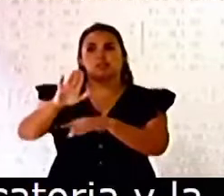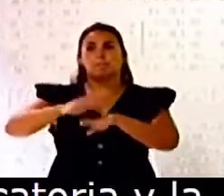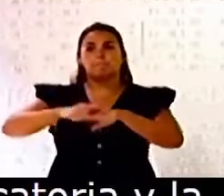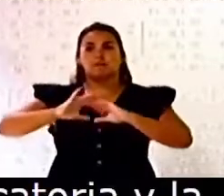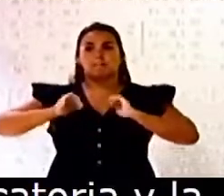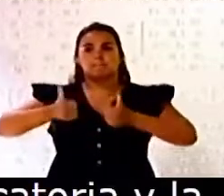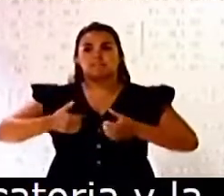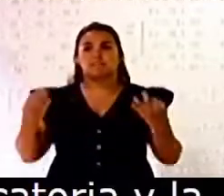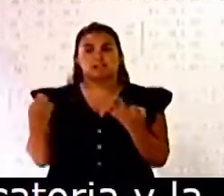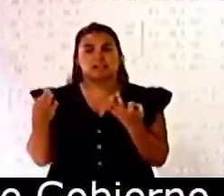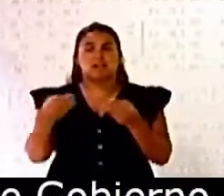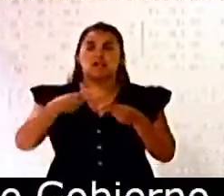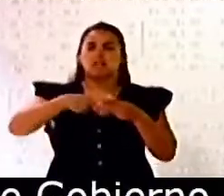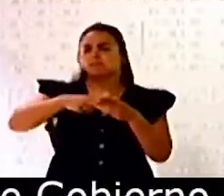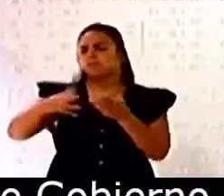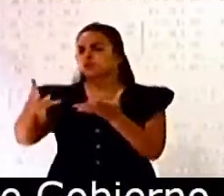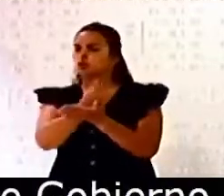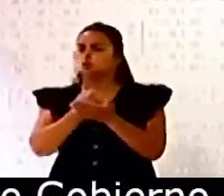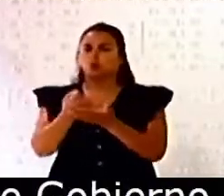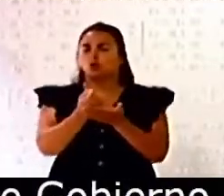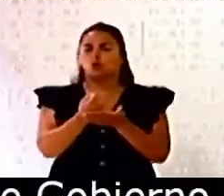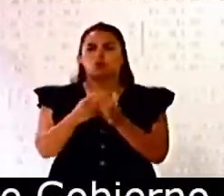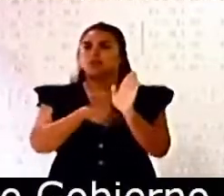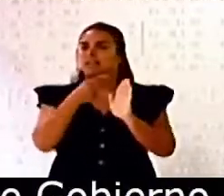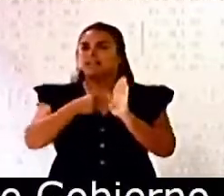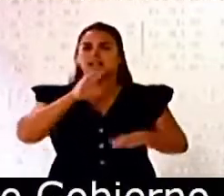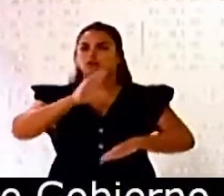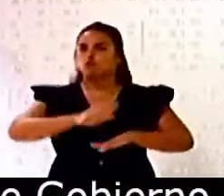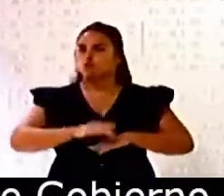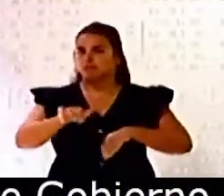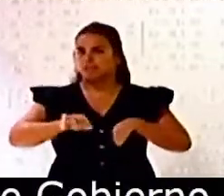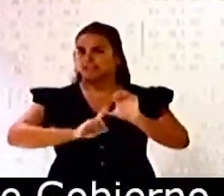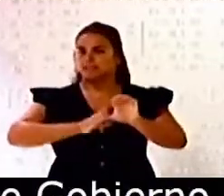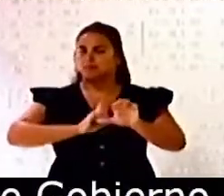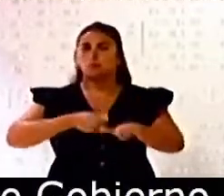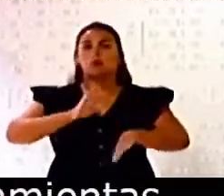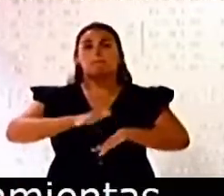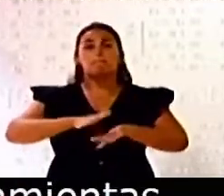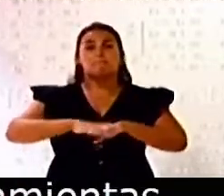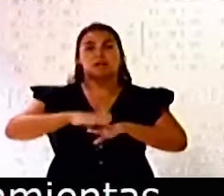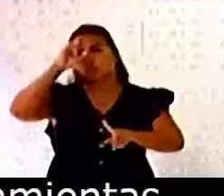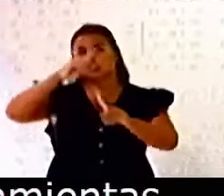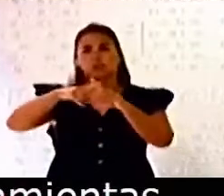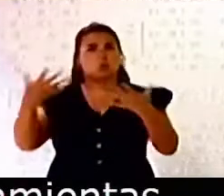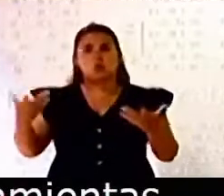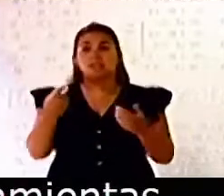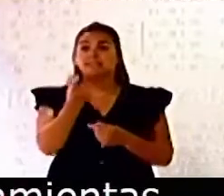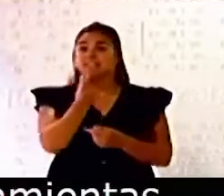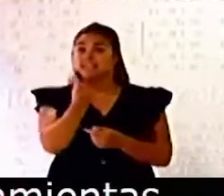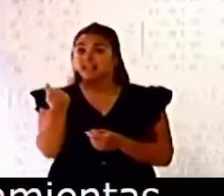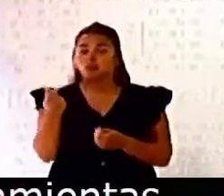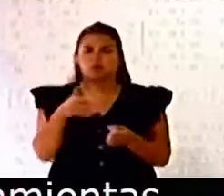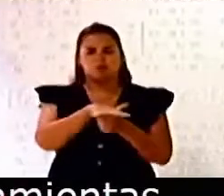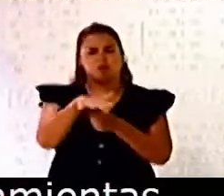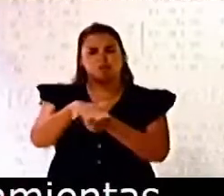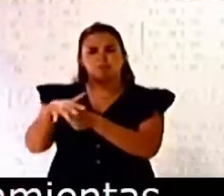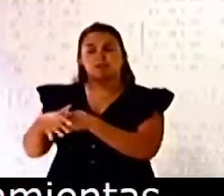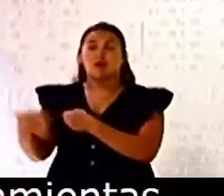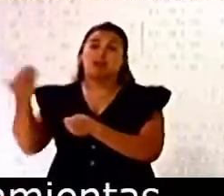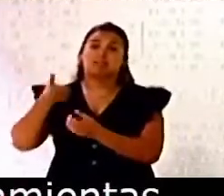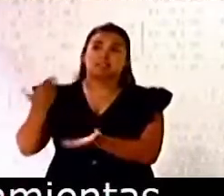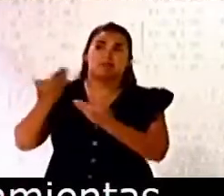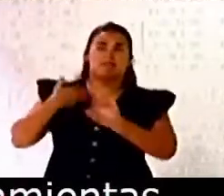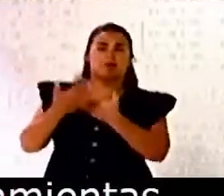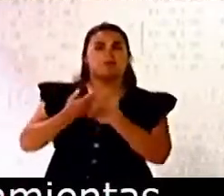mesa cuantas herramientas tenga el legislativo extremeño a fin de hacer llegar ese dinero que puso encima de la mesa el Gobierno de